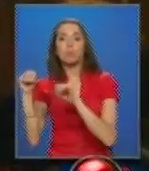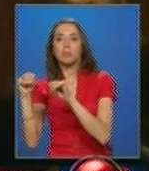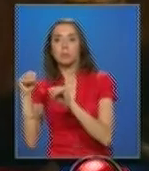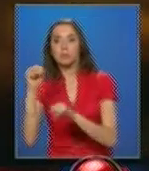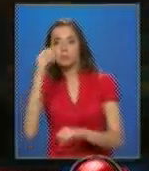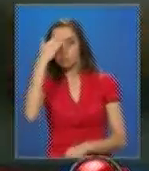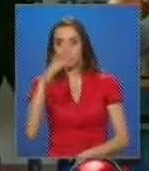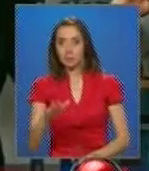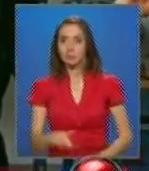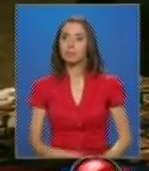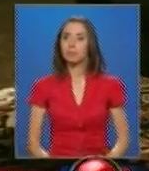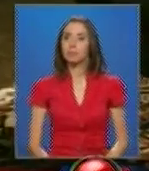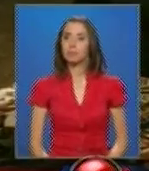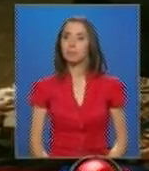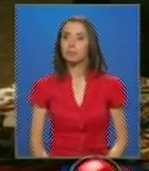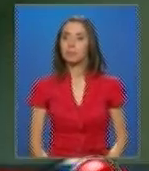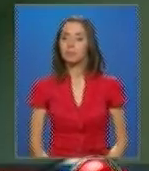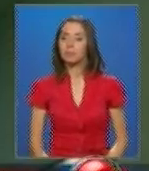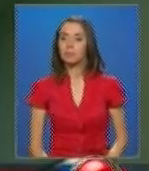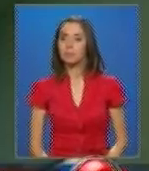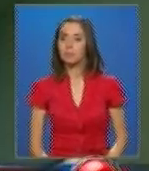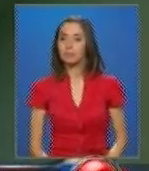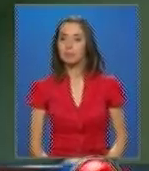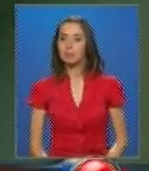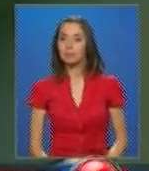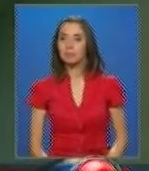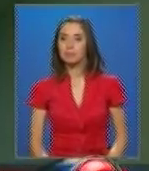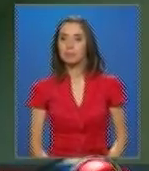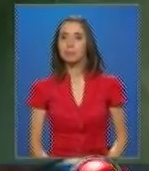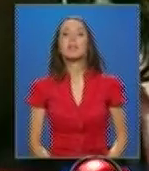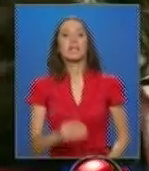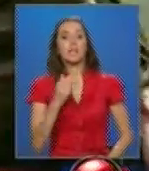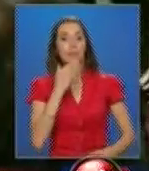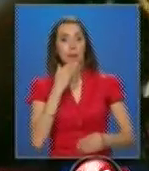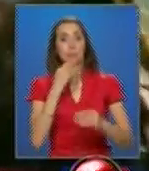También llega a las salas el humor negro.